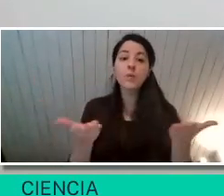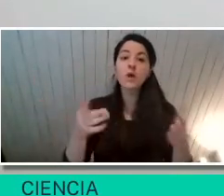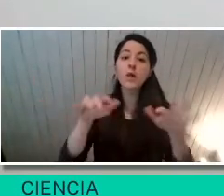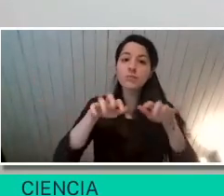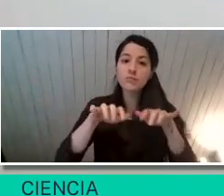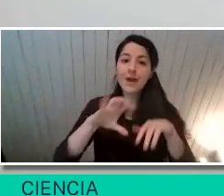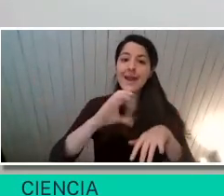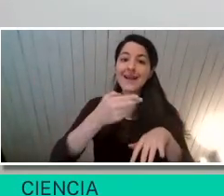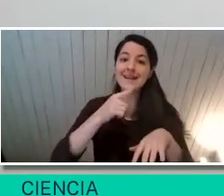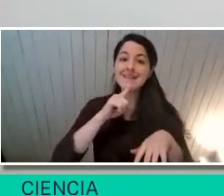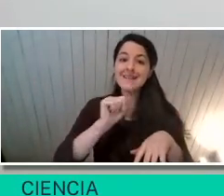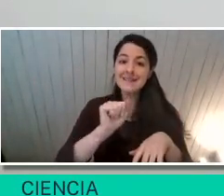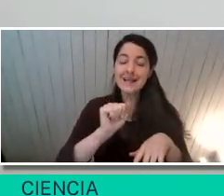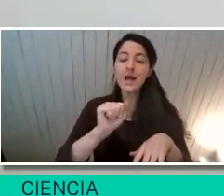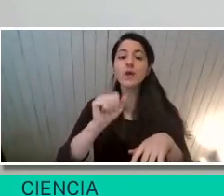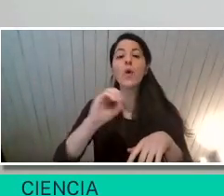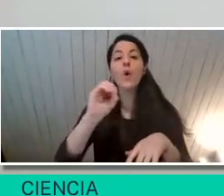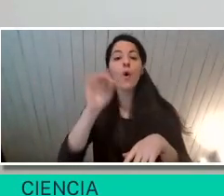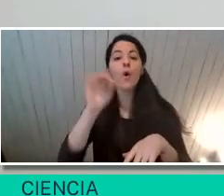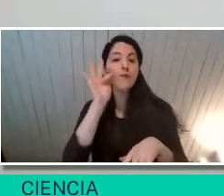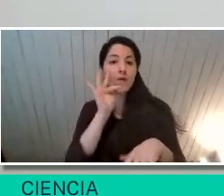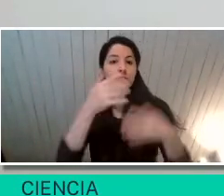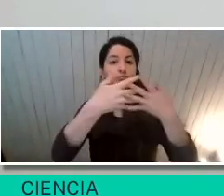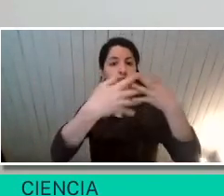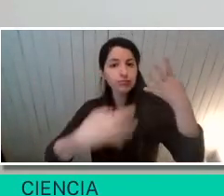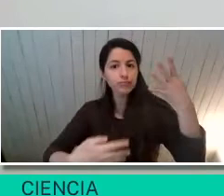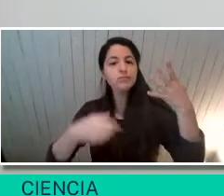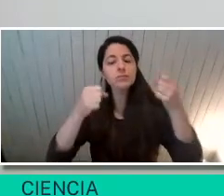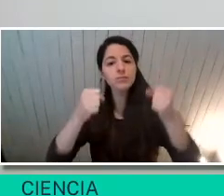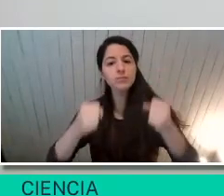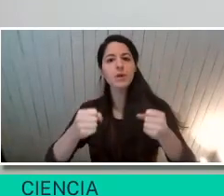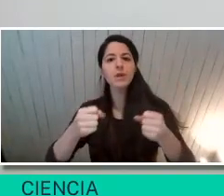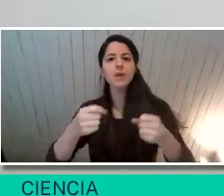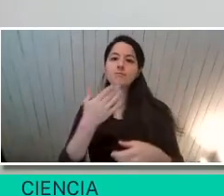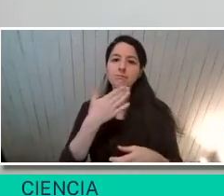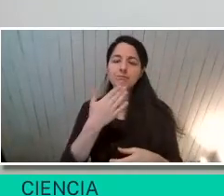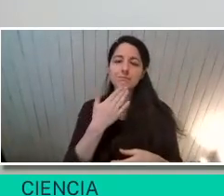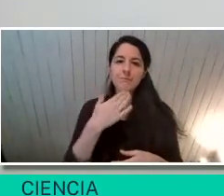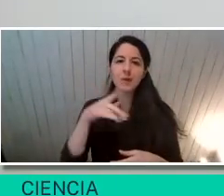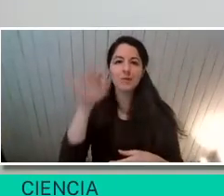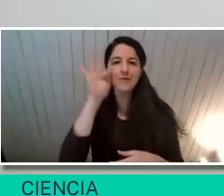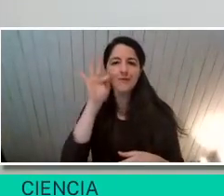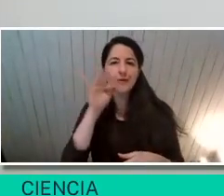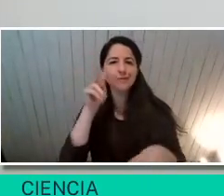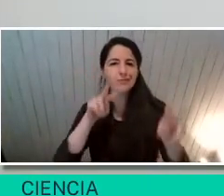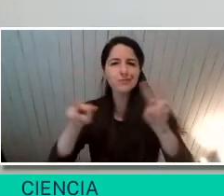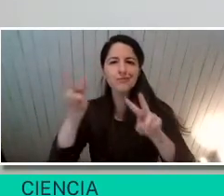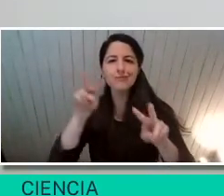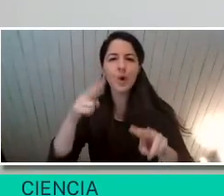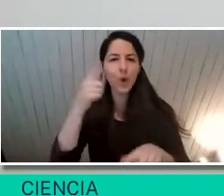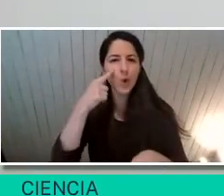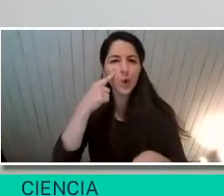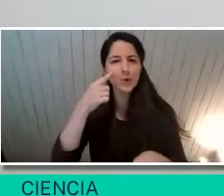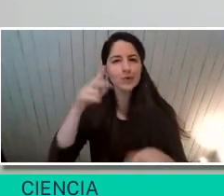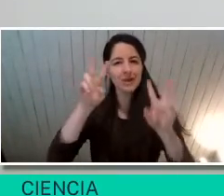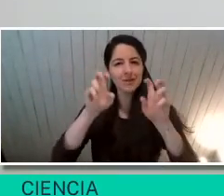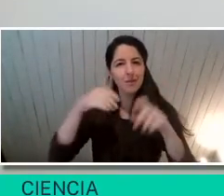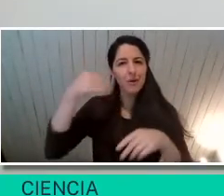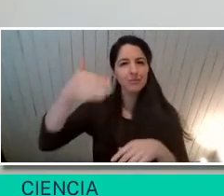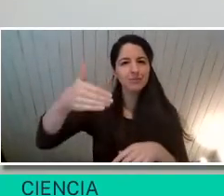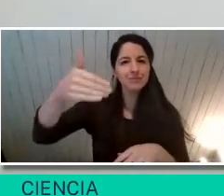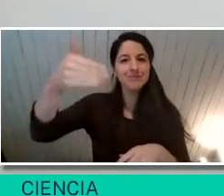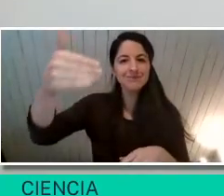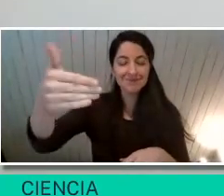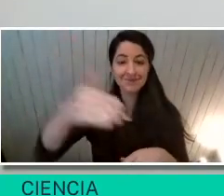y sigan nuestra página para conocer cada temática. Durante la charla se abrirá un cuadro invitándolos e